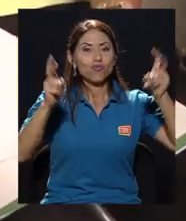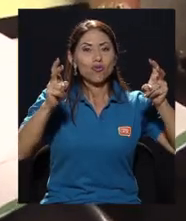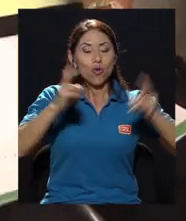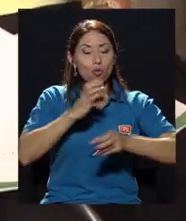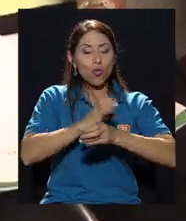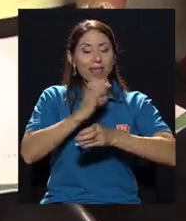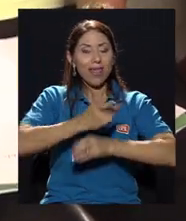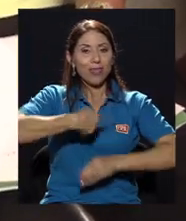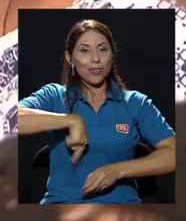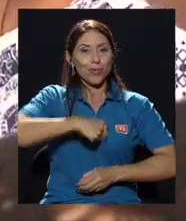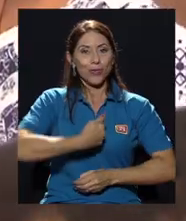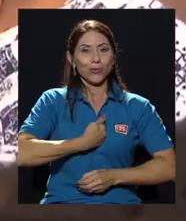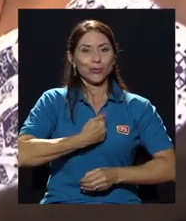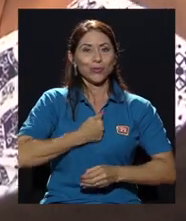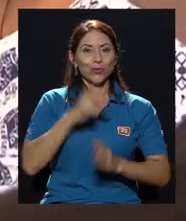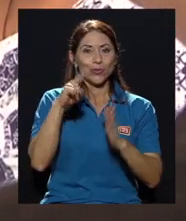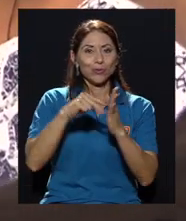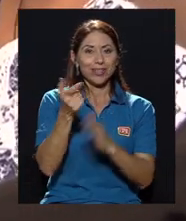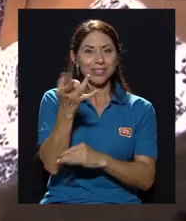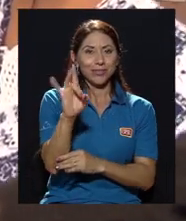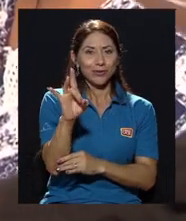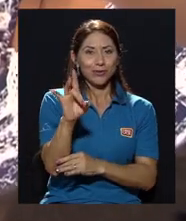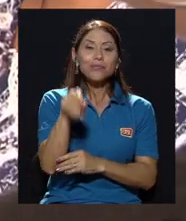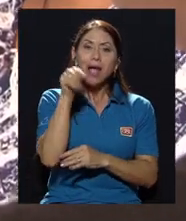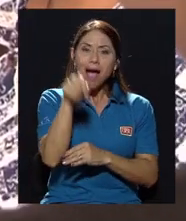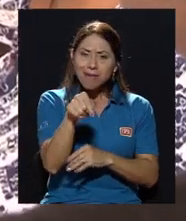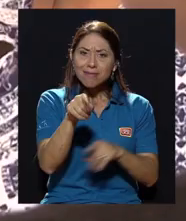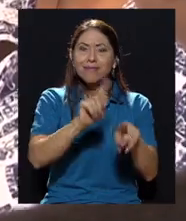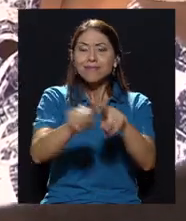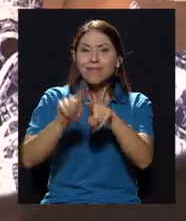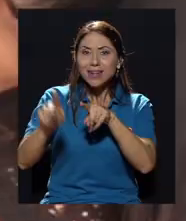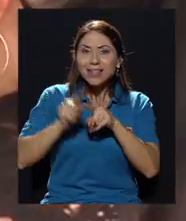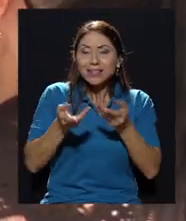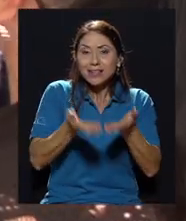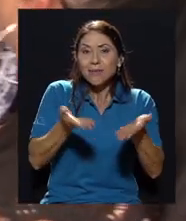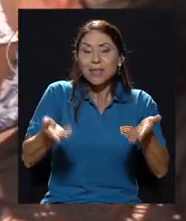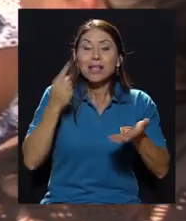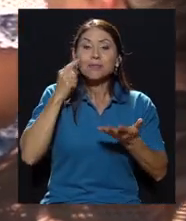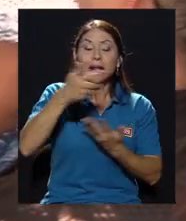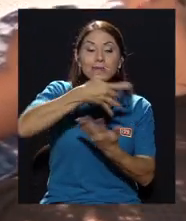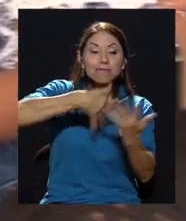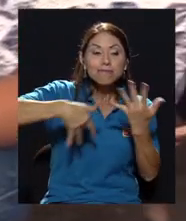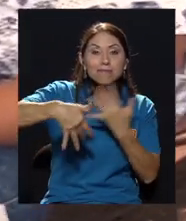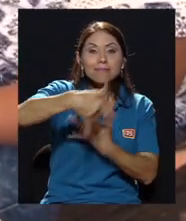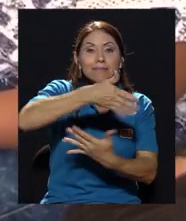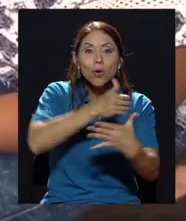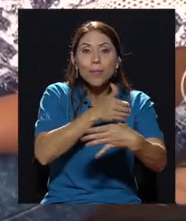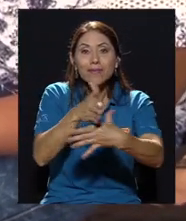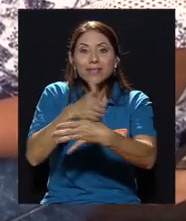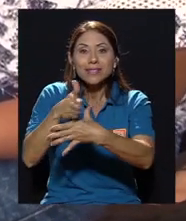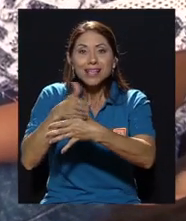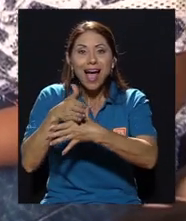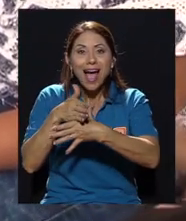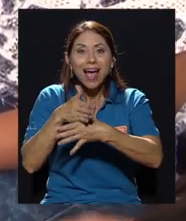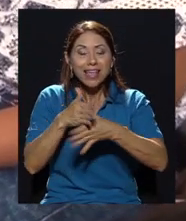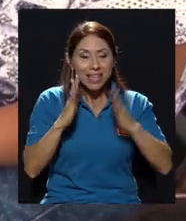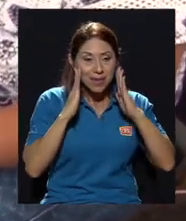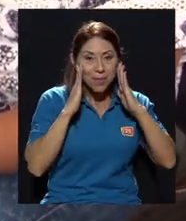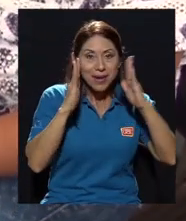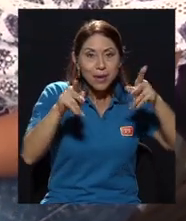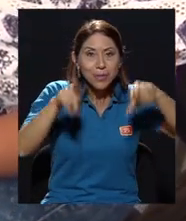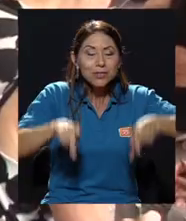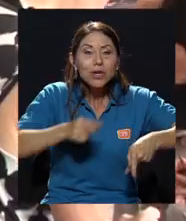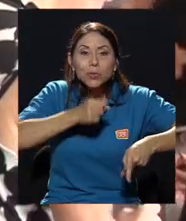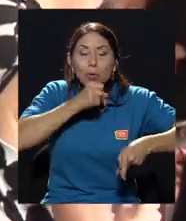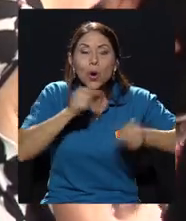denominado Cuidándonos 2018, en donde se abordaron diferentes herramientas para la convivencia y el manejo de personas